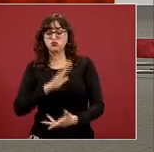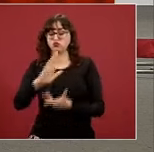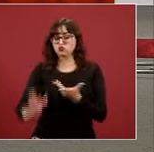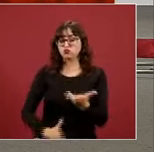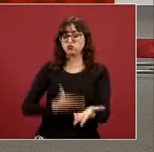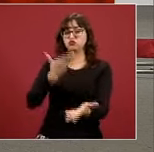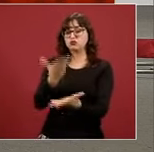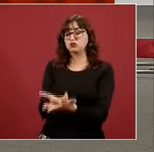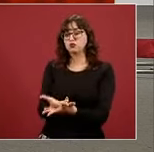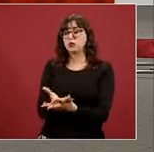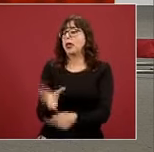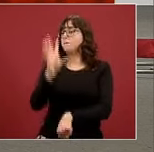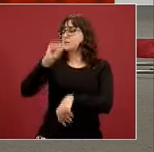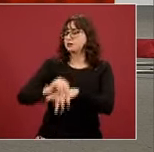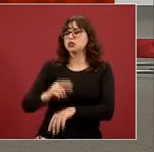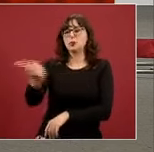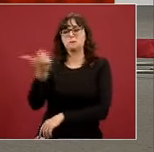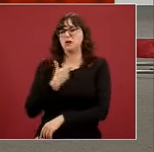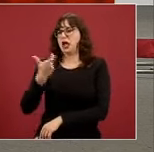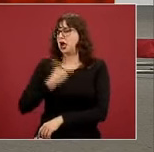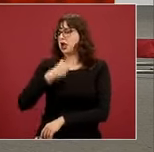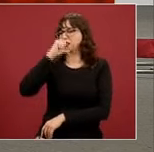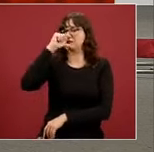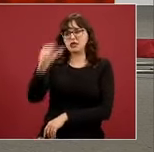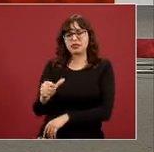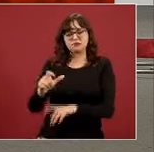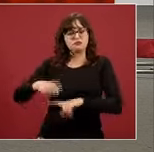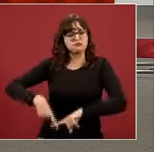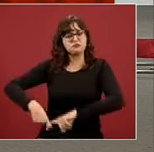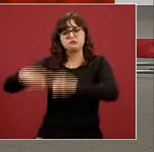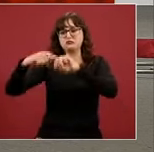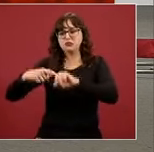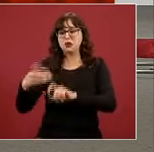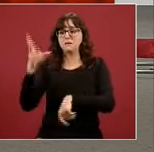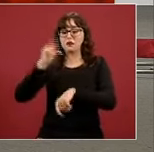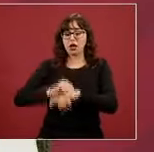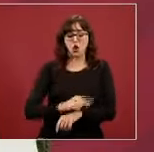una licencia sin goce de sueldo desde el 1 de este mes